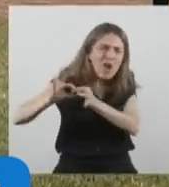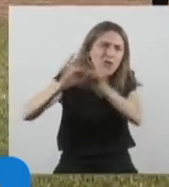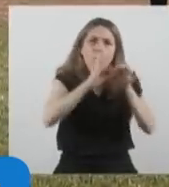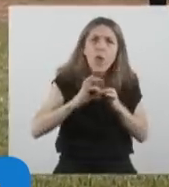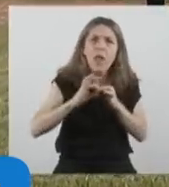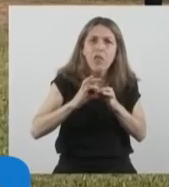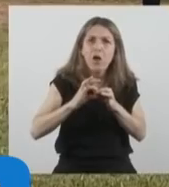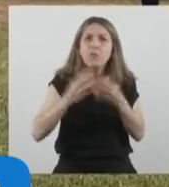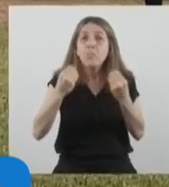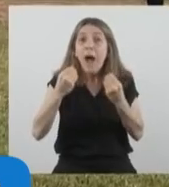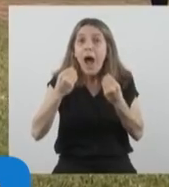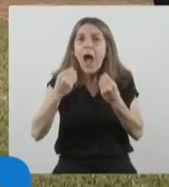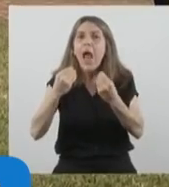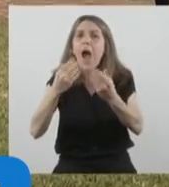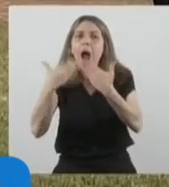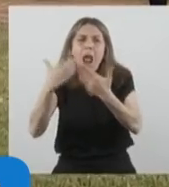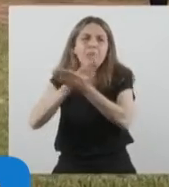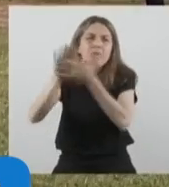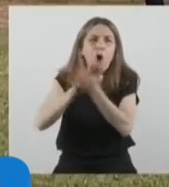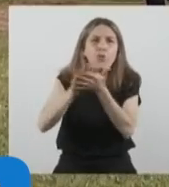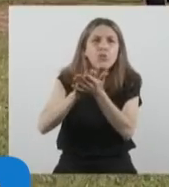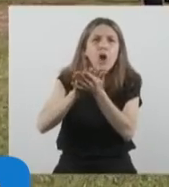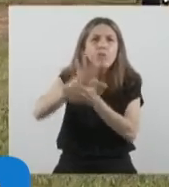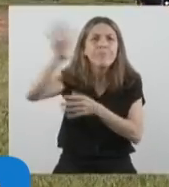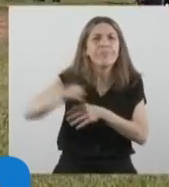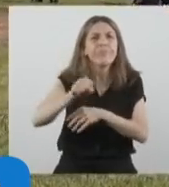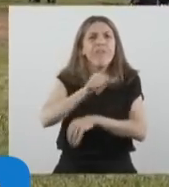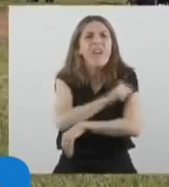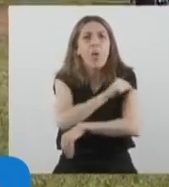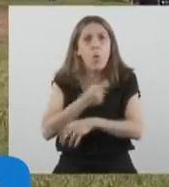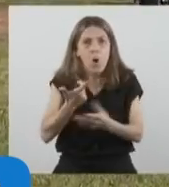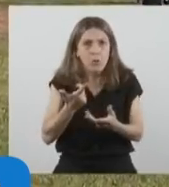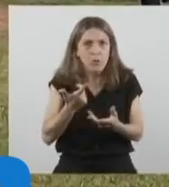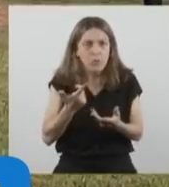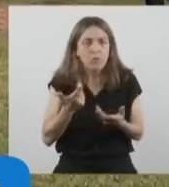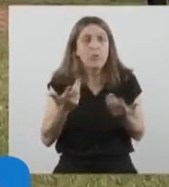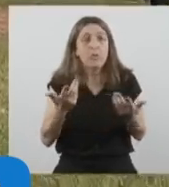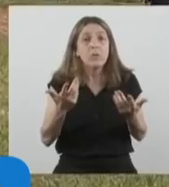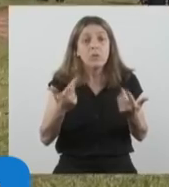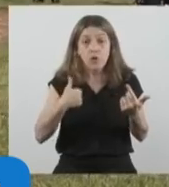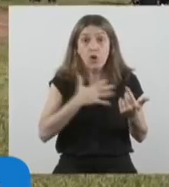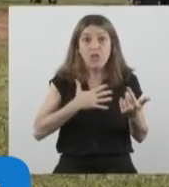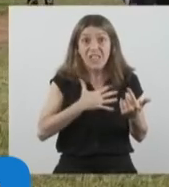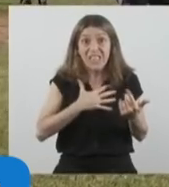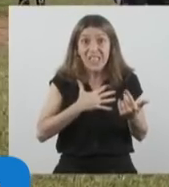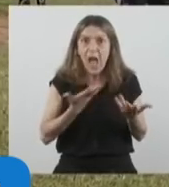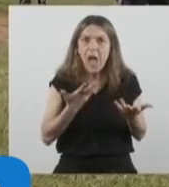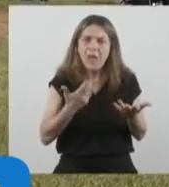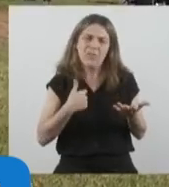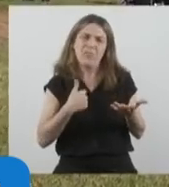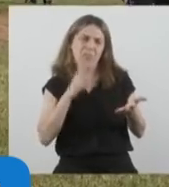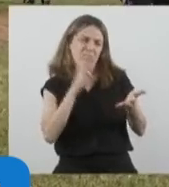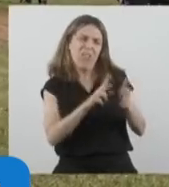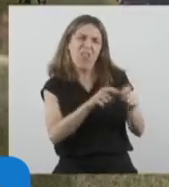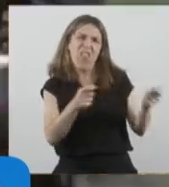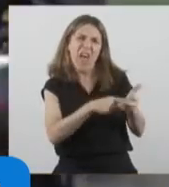para darle salud a nuestra gente y cuando siento en los diarios que en la